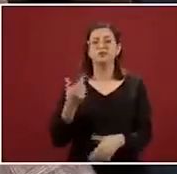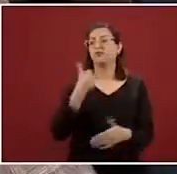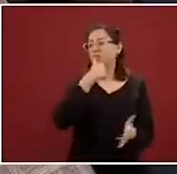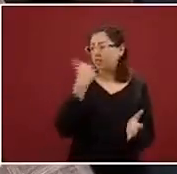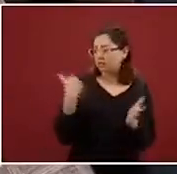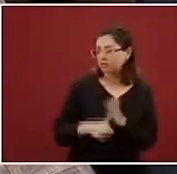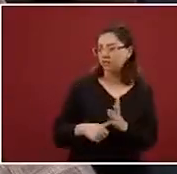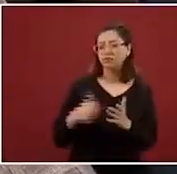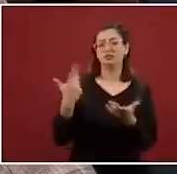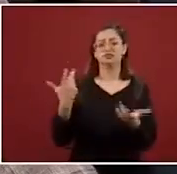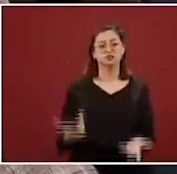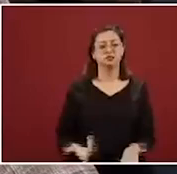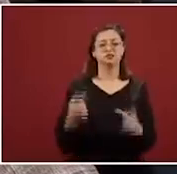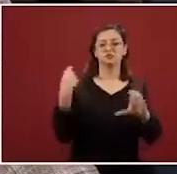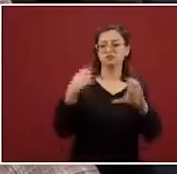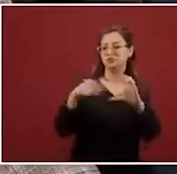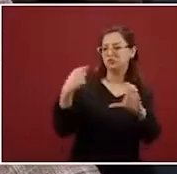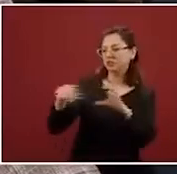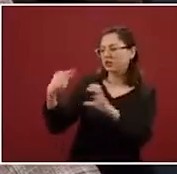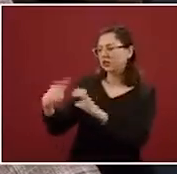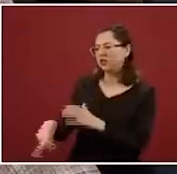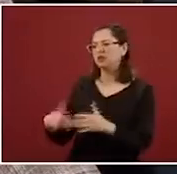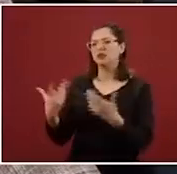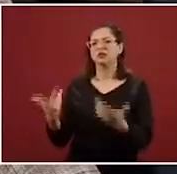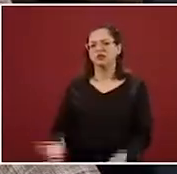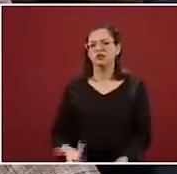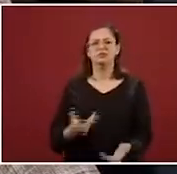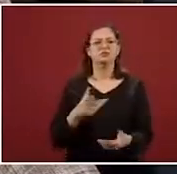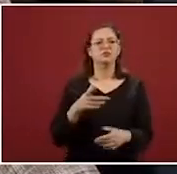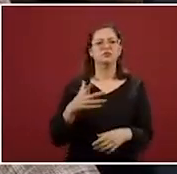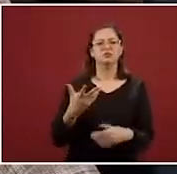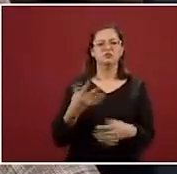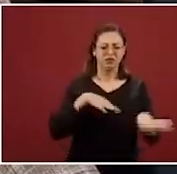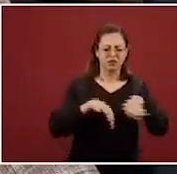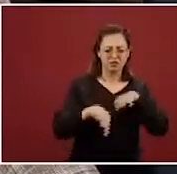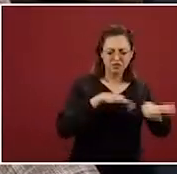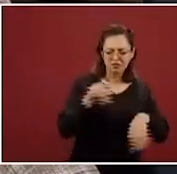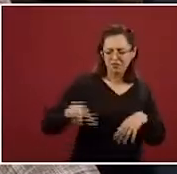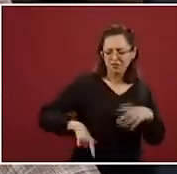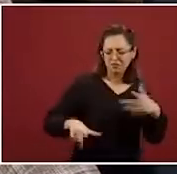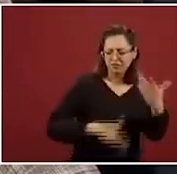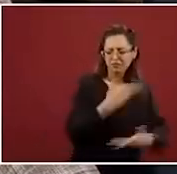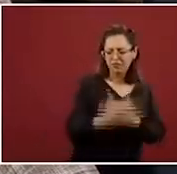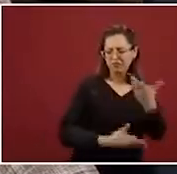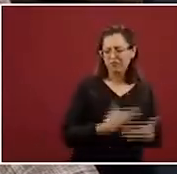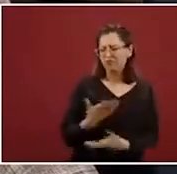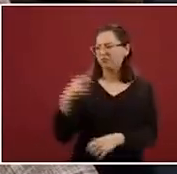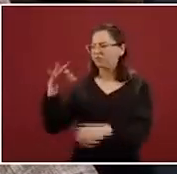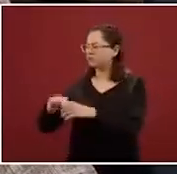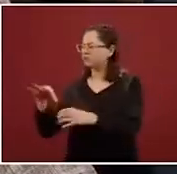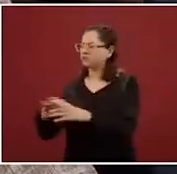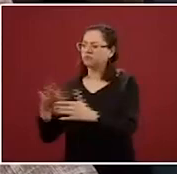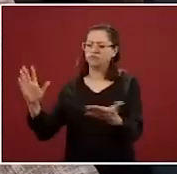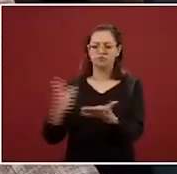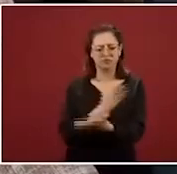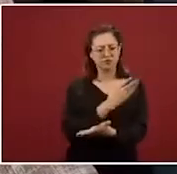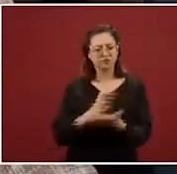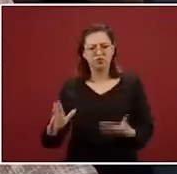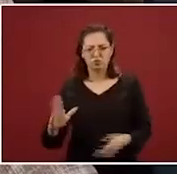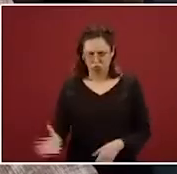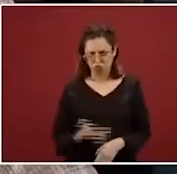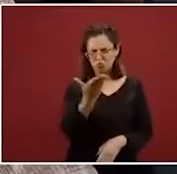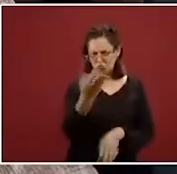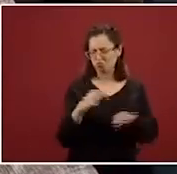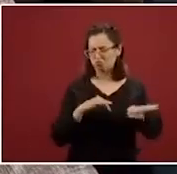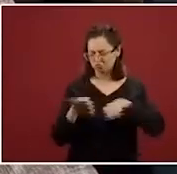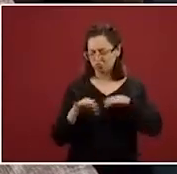cartas, no mezclen esta labor con proselitismo. Usted ha hecho, digamos, su trabajo. Para que acabe todo esto,